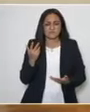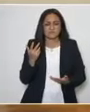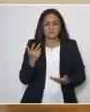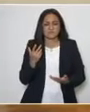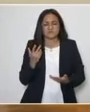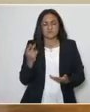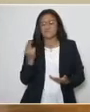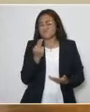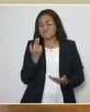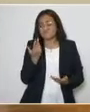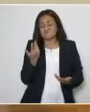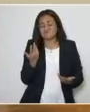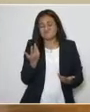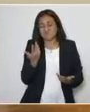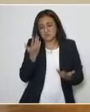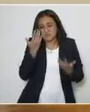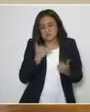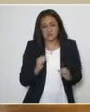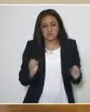innecesaria.